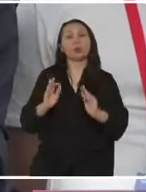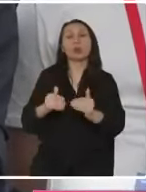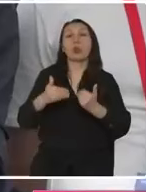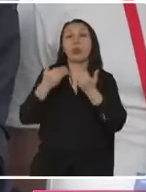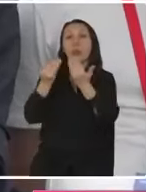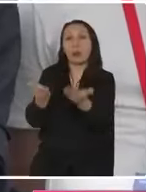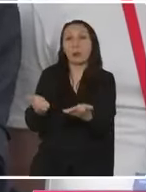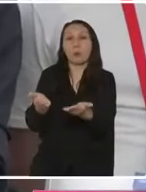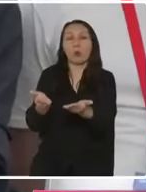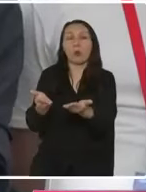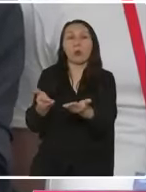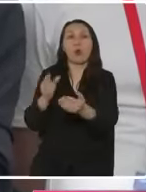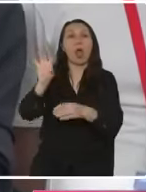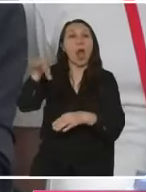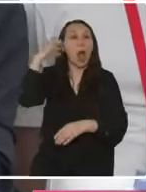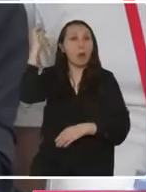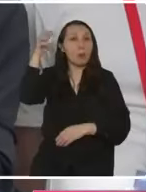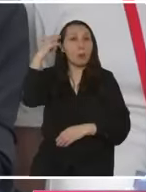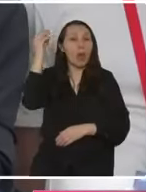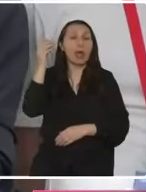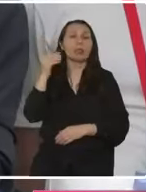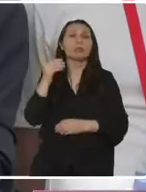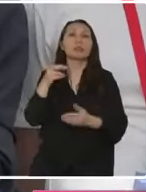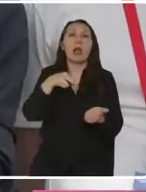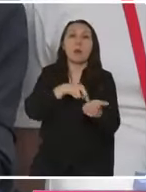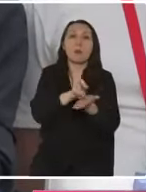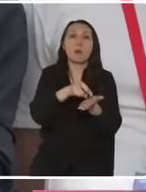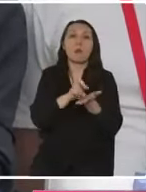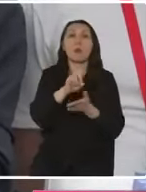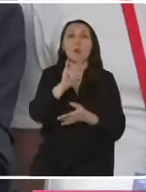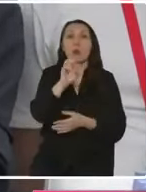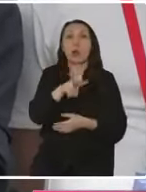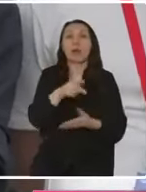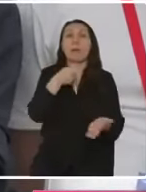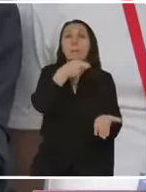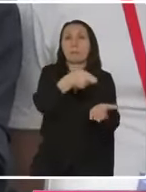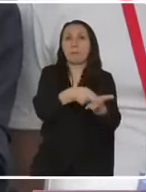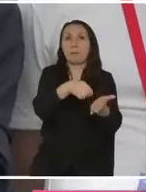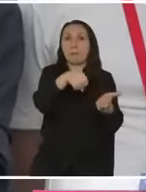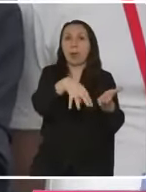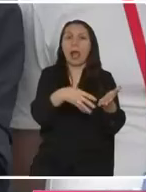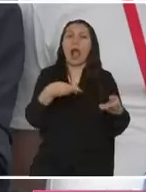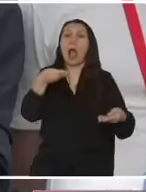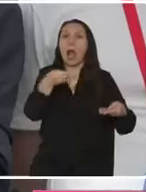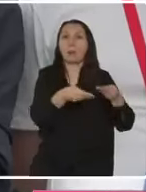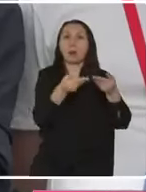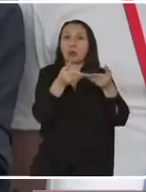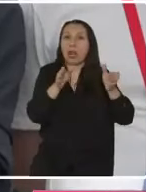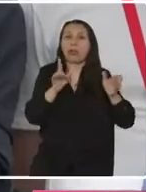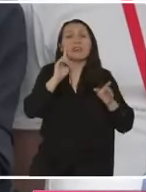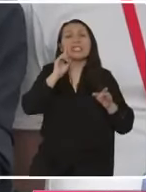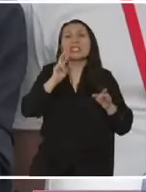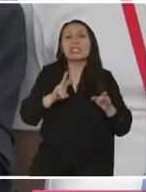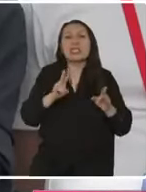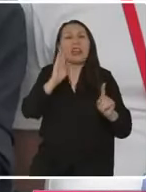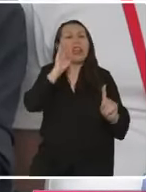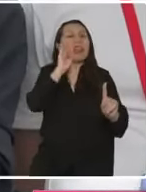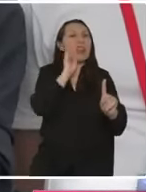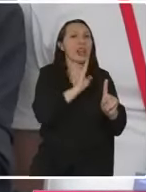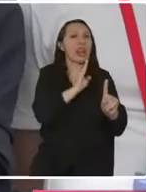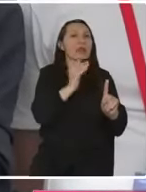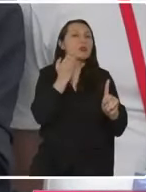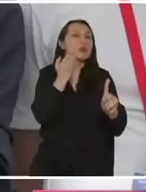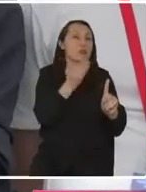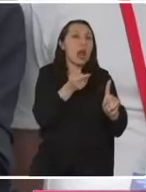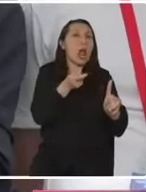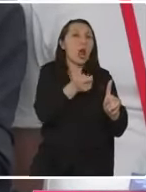entregando una ambulancia en Purén que se financió a través de aportes abiertos sin que fuera directamente a